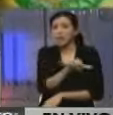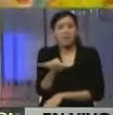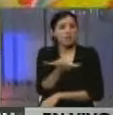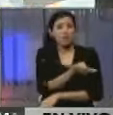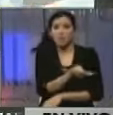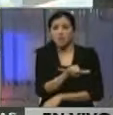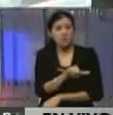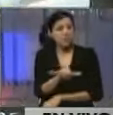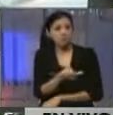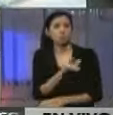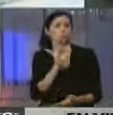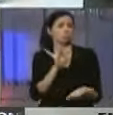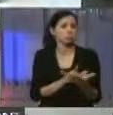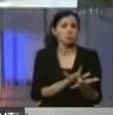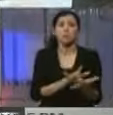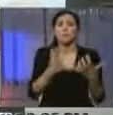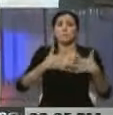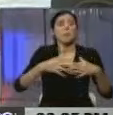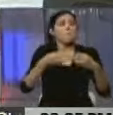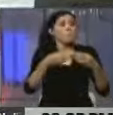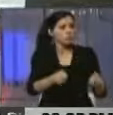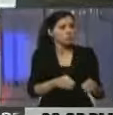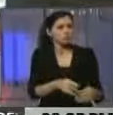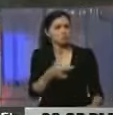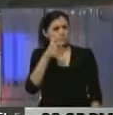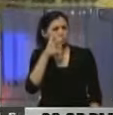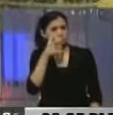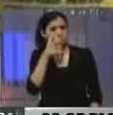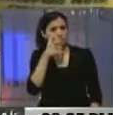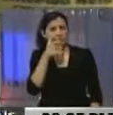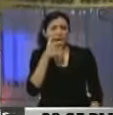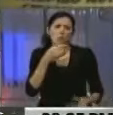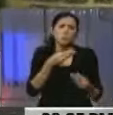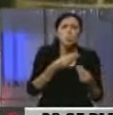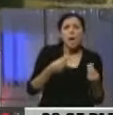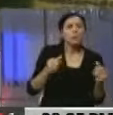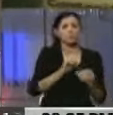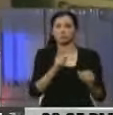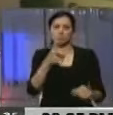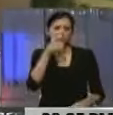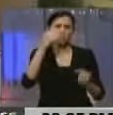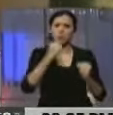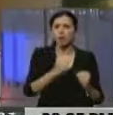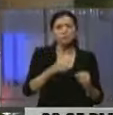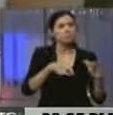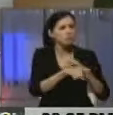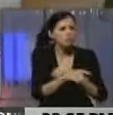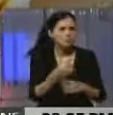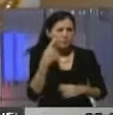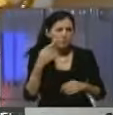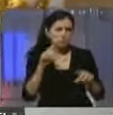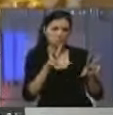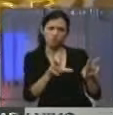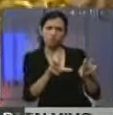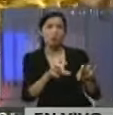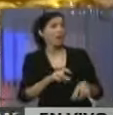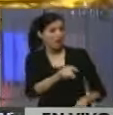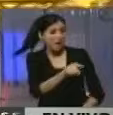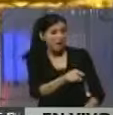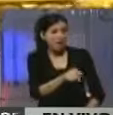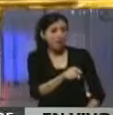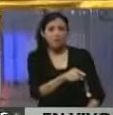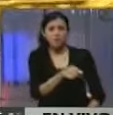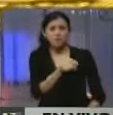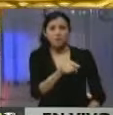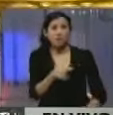ahí llegamos a una planta pública y encontramos un conjunto de irregularidades. Hay que cortarle la cabeza a los entes que están al